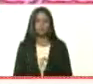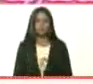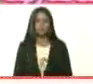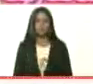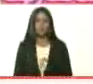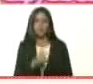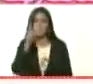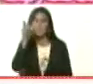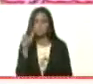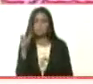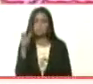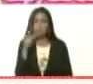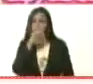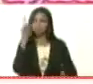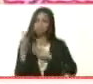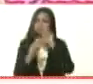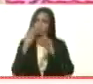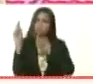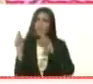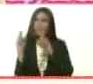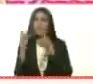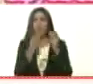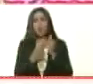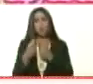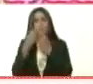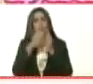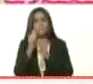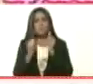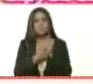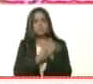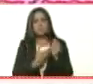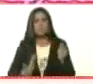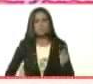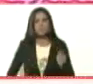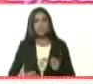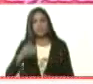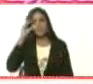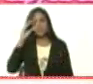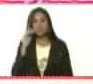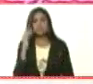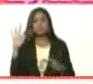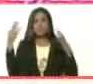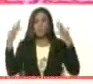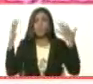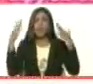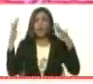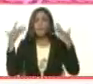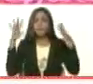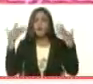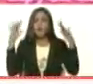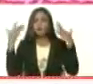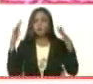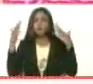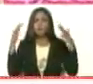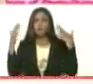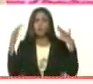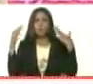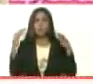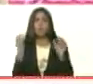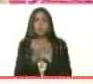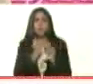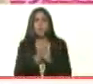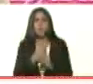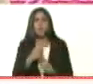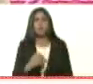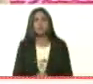¿Alguien se preguntaría en la economía? Compañera vicepresidenta ejecutiva, un aplauso a la vicepresidenta de la clase obrera,